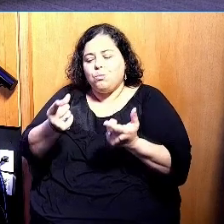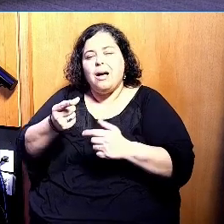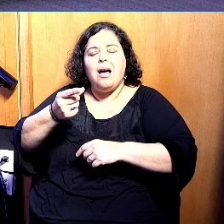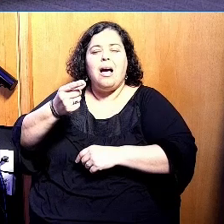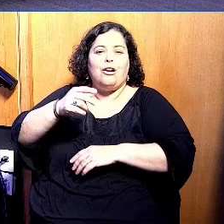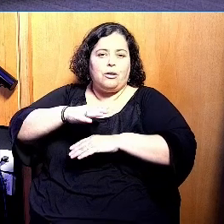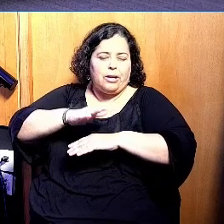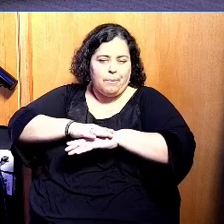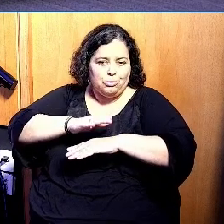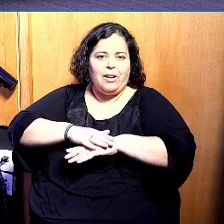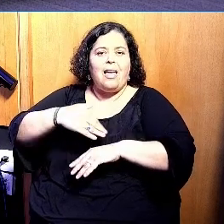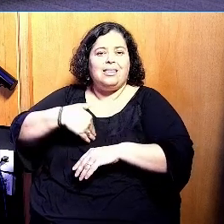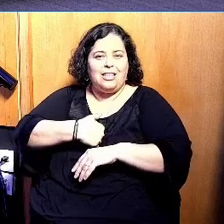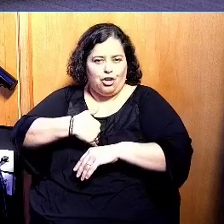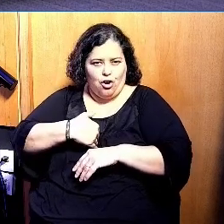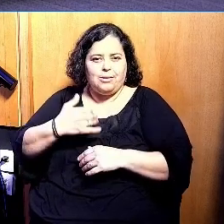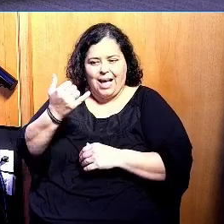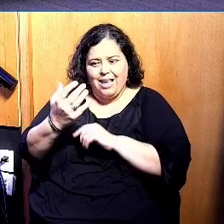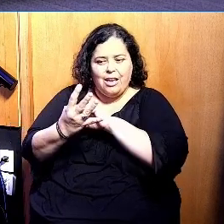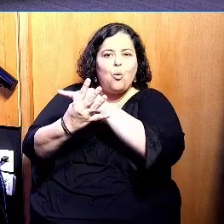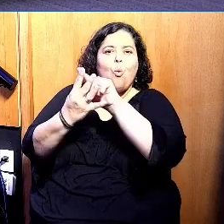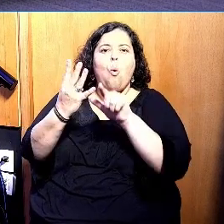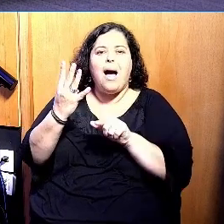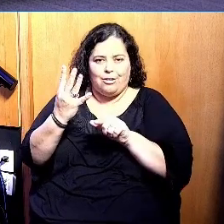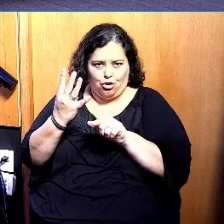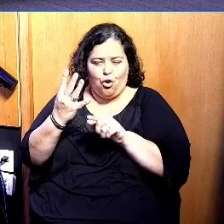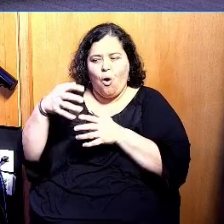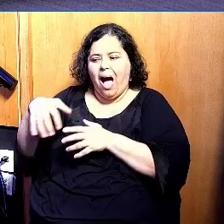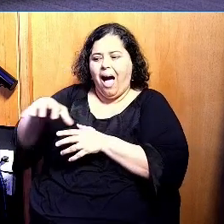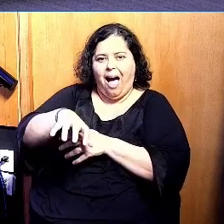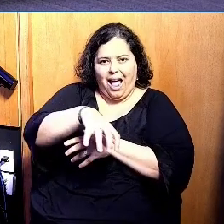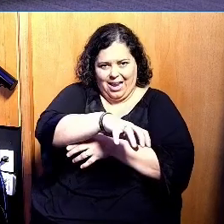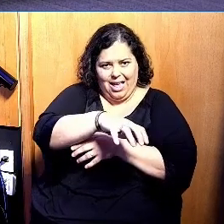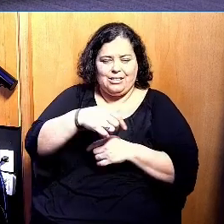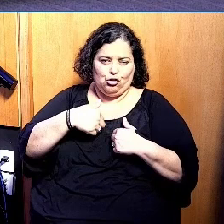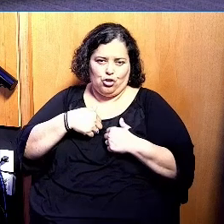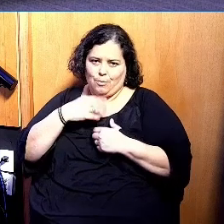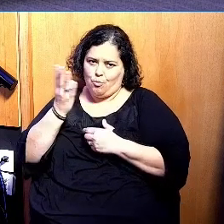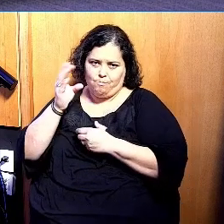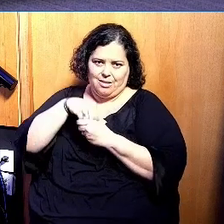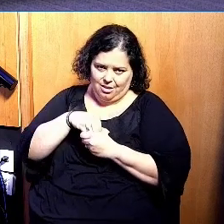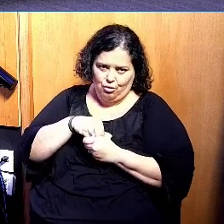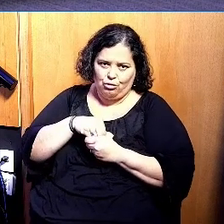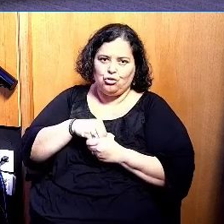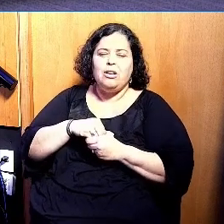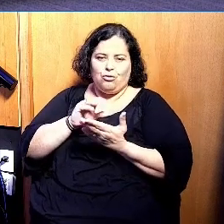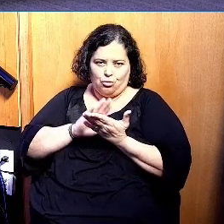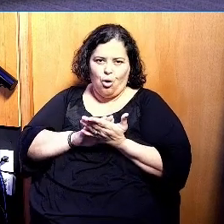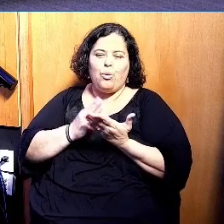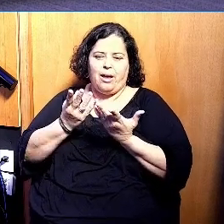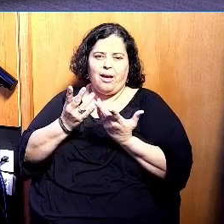responsabilidades, tenemos como 4 grandes áreas que estamos ahí como muy metidas en lo que tiene que ver con la gestión de los